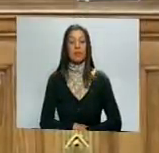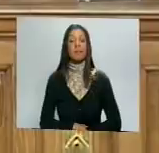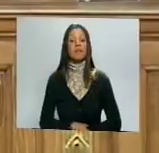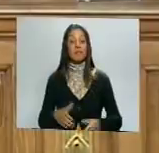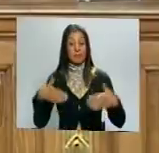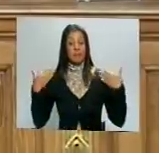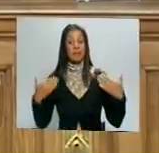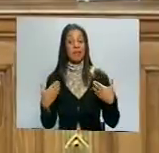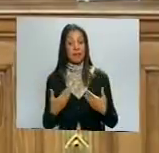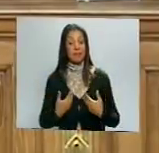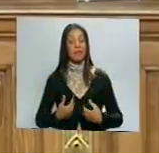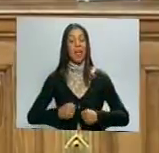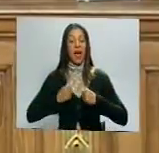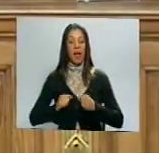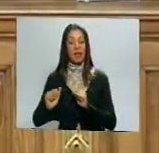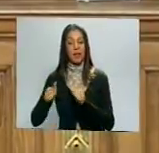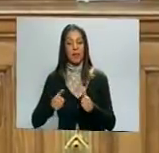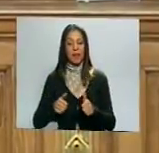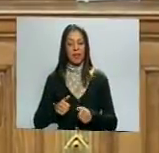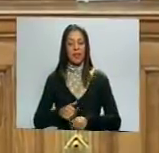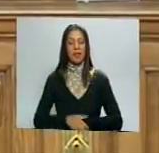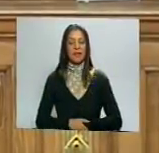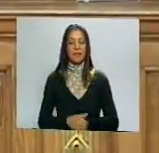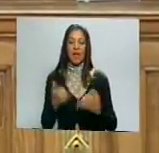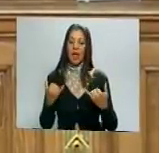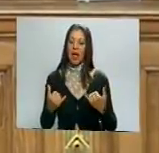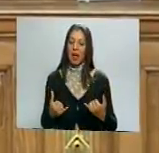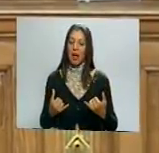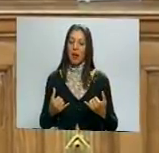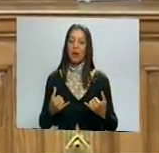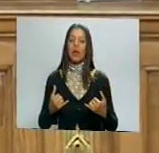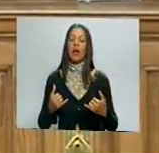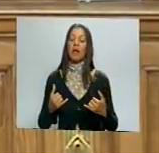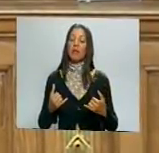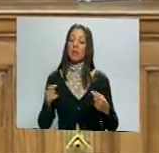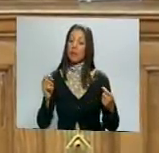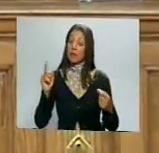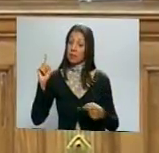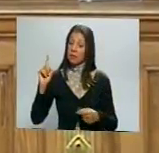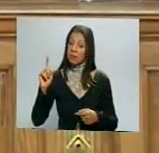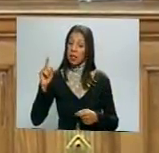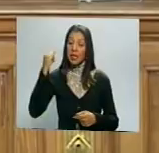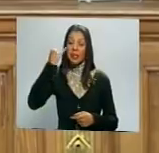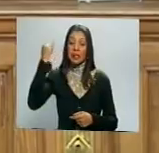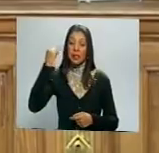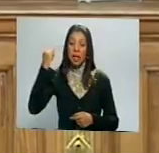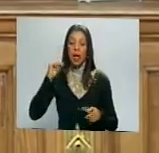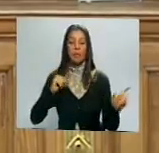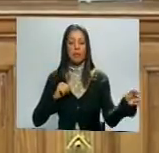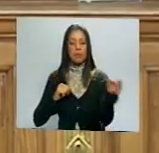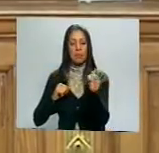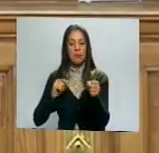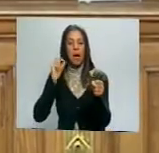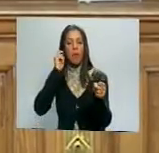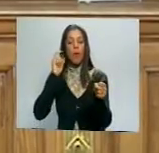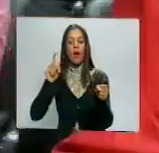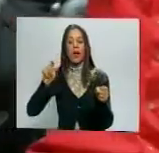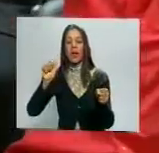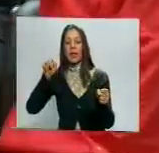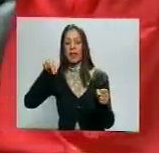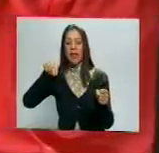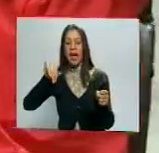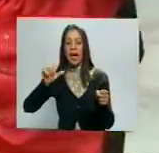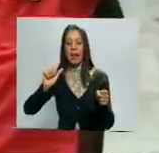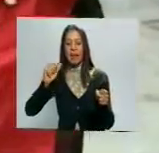ánimo, constituyente. Voy a someter a consideración para aprobación la designación de la constituyente Tania Díaz como